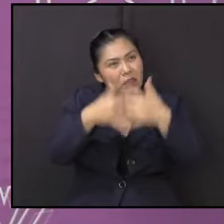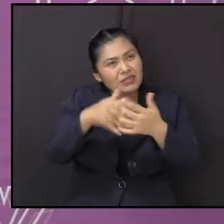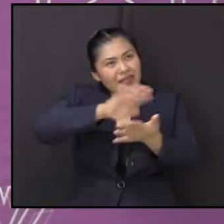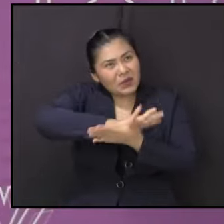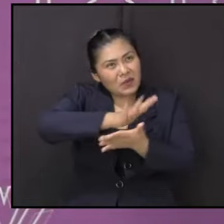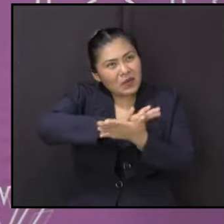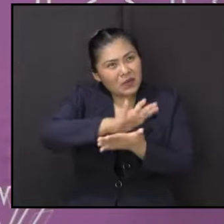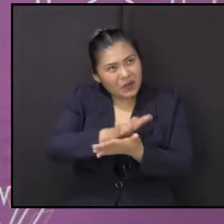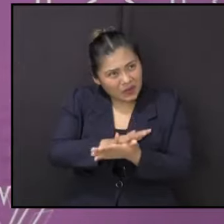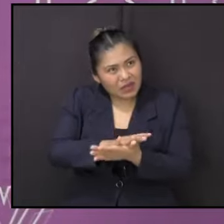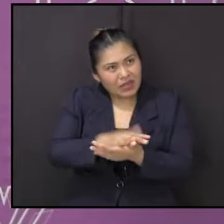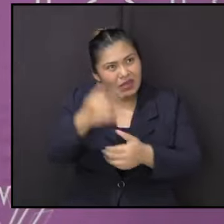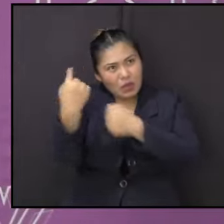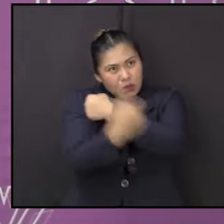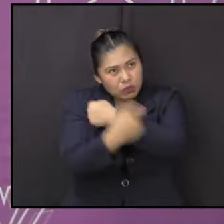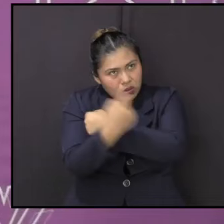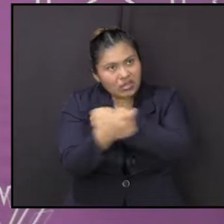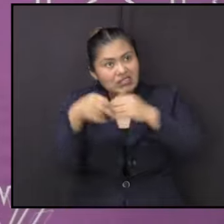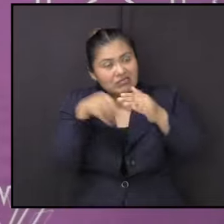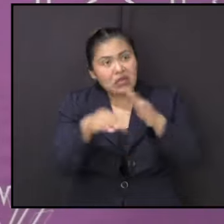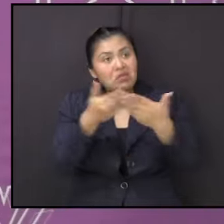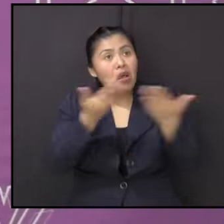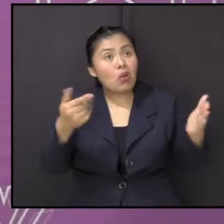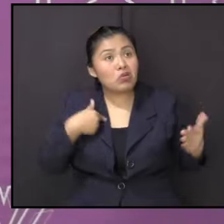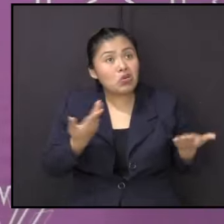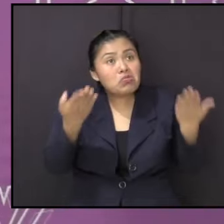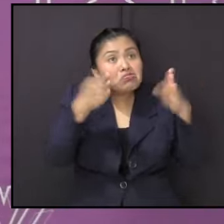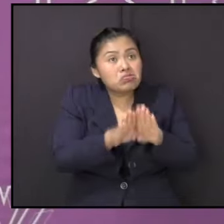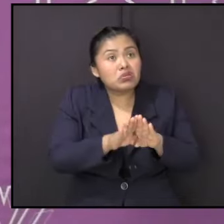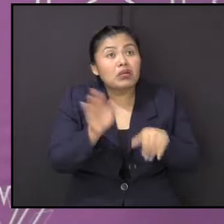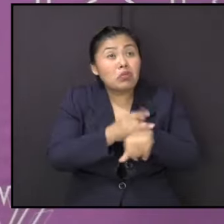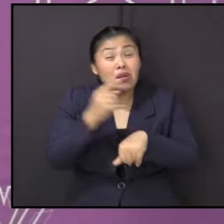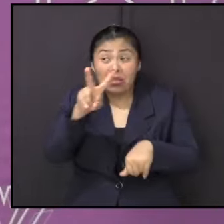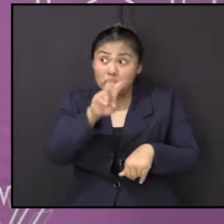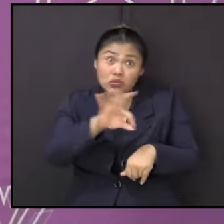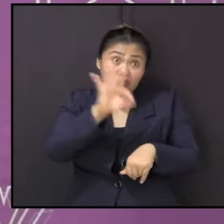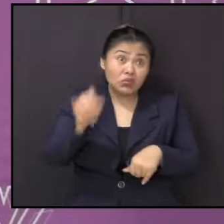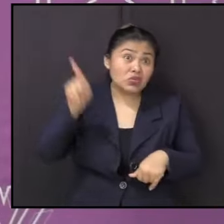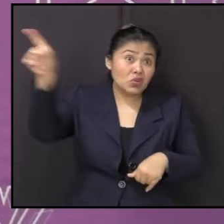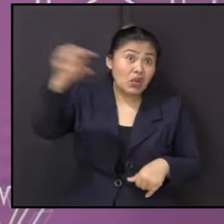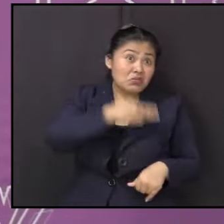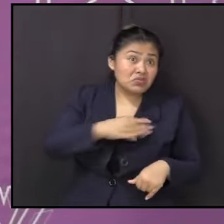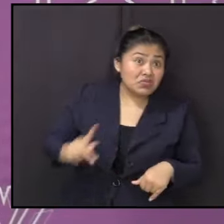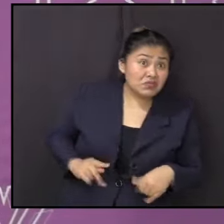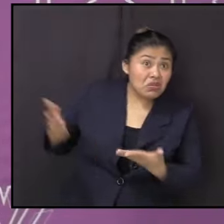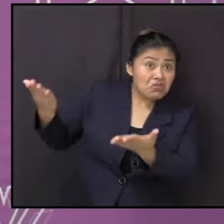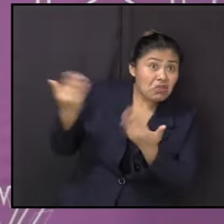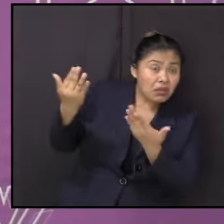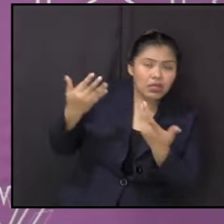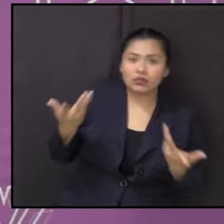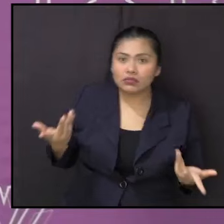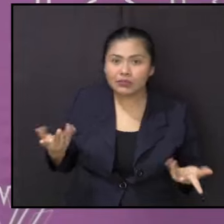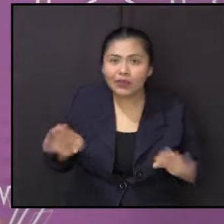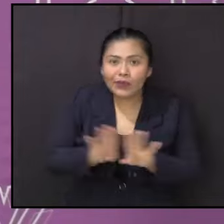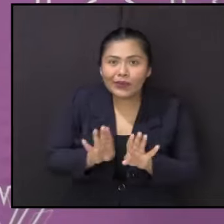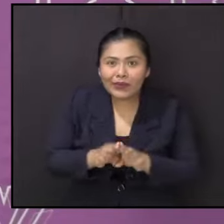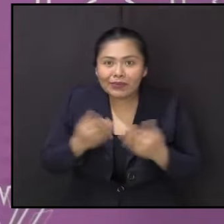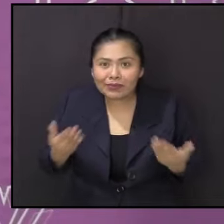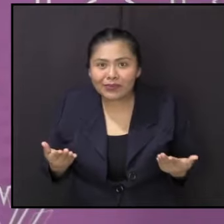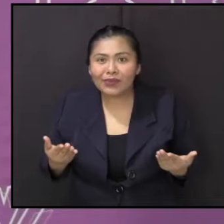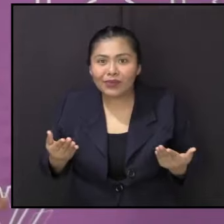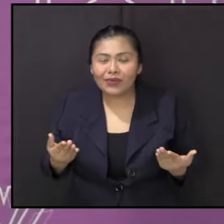ayuntamiento y ya me están pidiendo no el 100% del aumento, el 200% en las cuotas de comercio, que además se